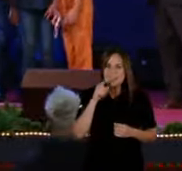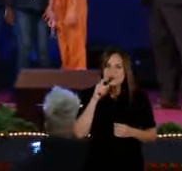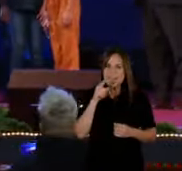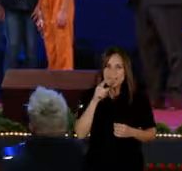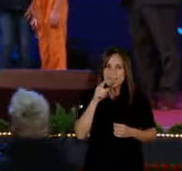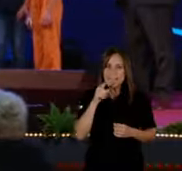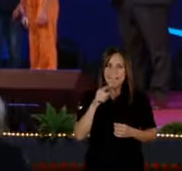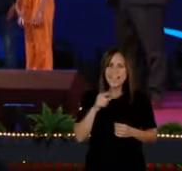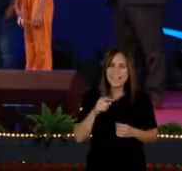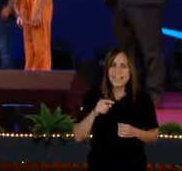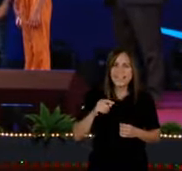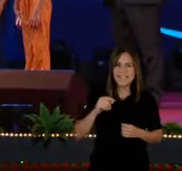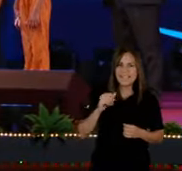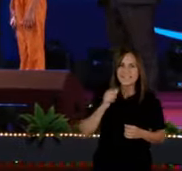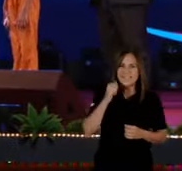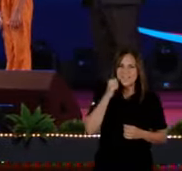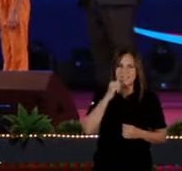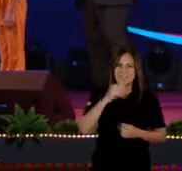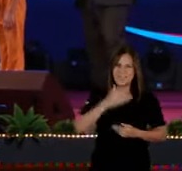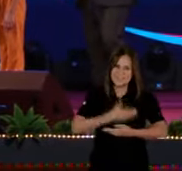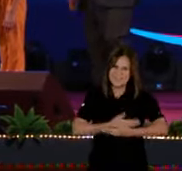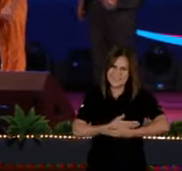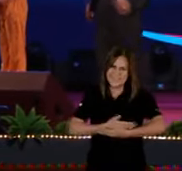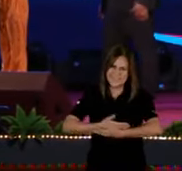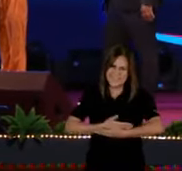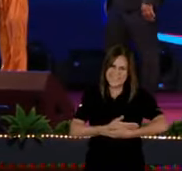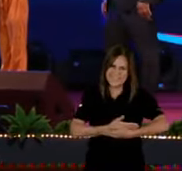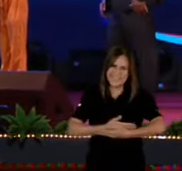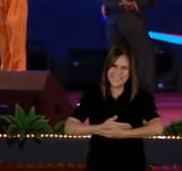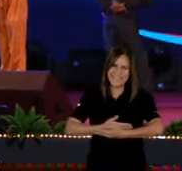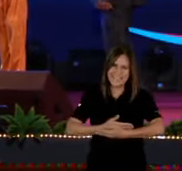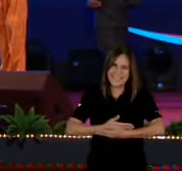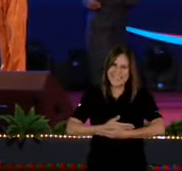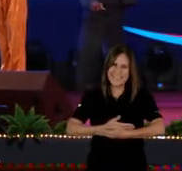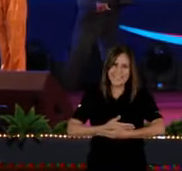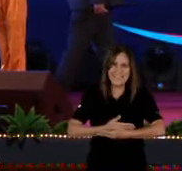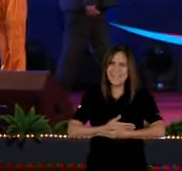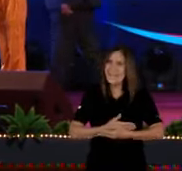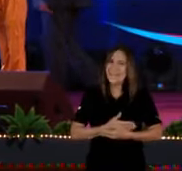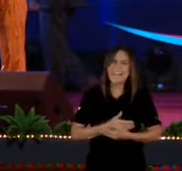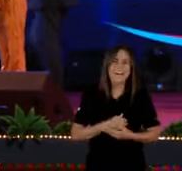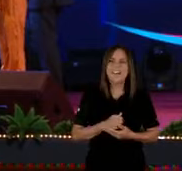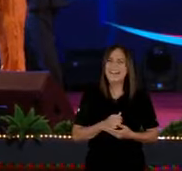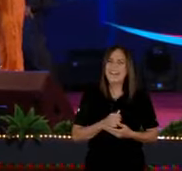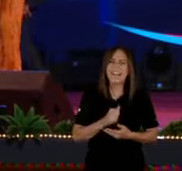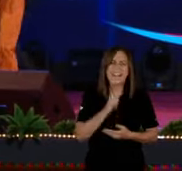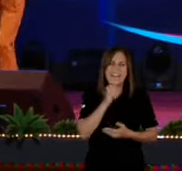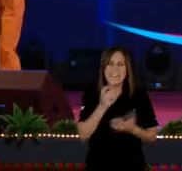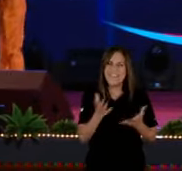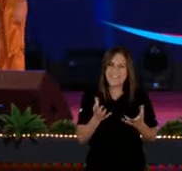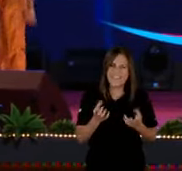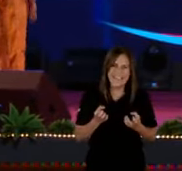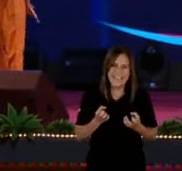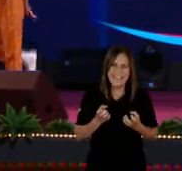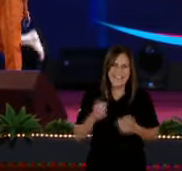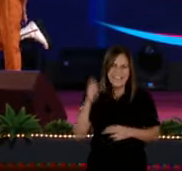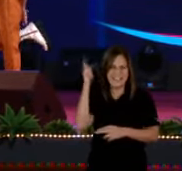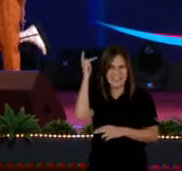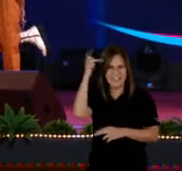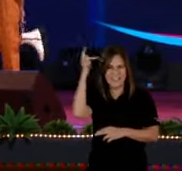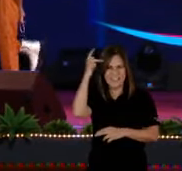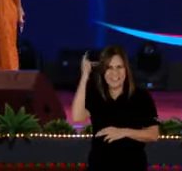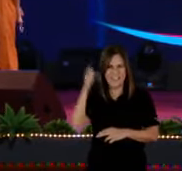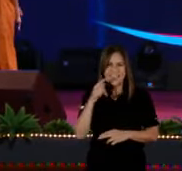unos zapatos aquí, bling, bling. No te quiso, Pablo. Pues yo te quiero, no te apures. ¿El nombre de la